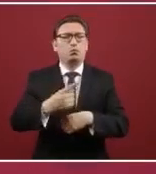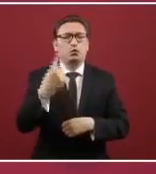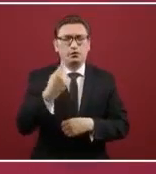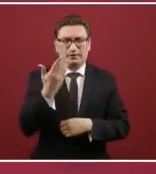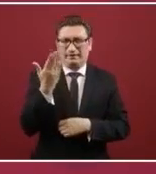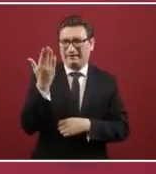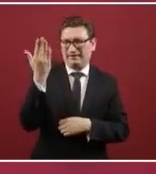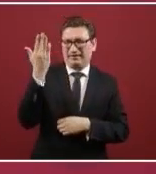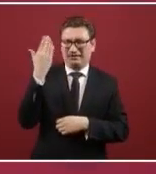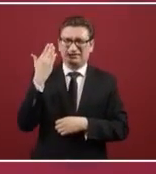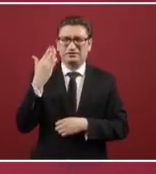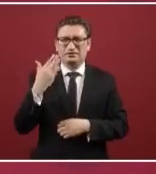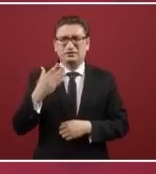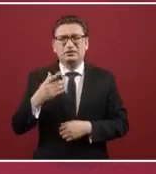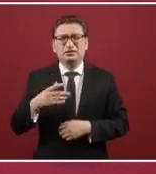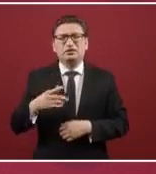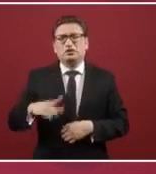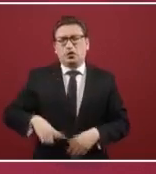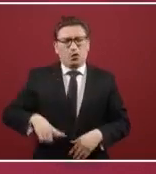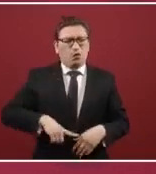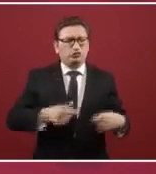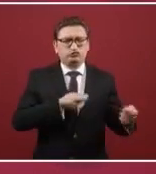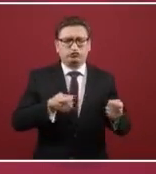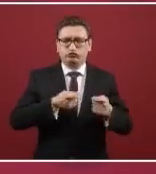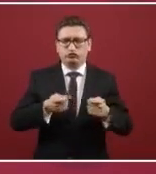nos dejaron una situación muy delicada